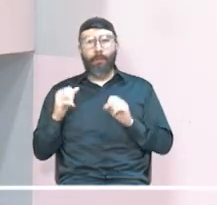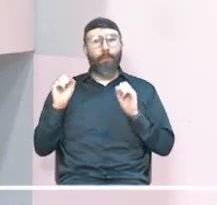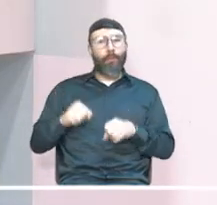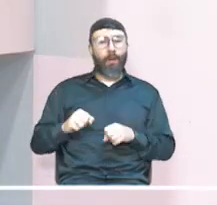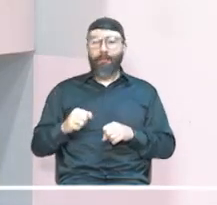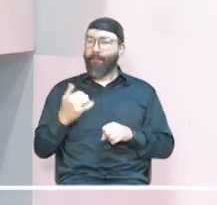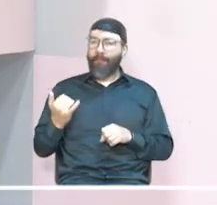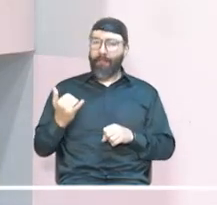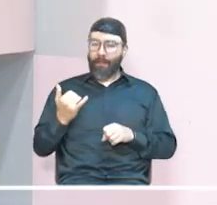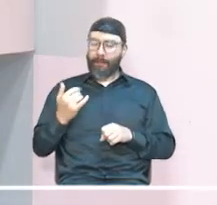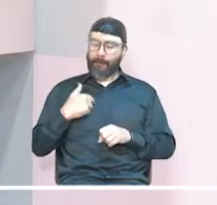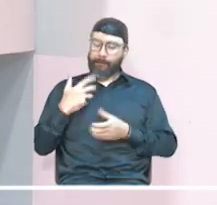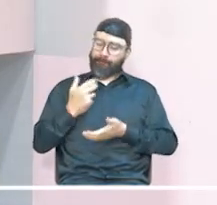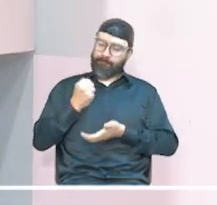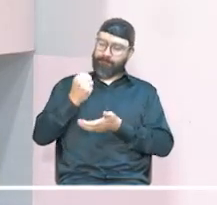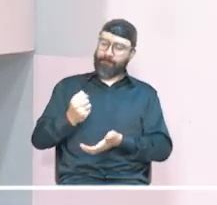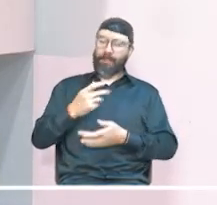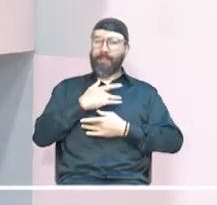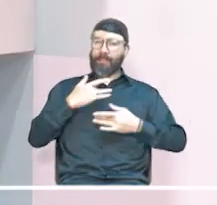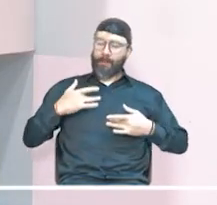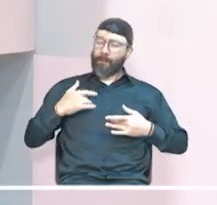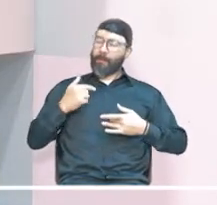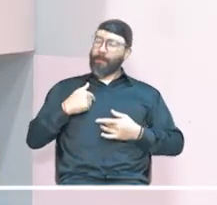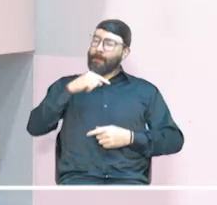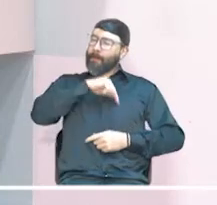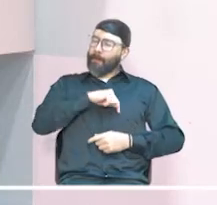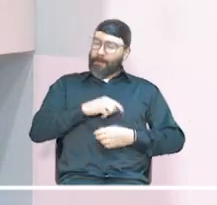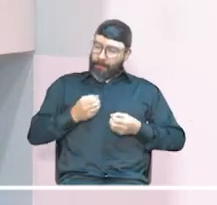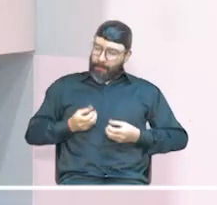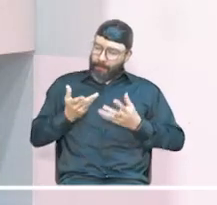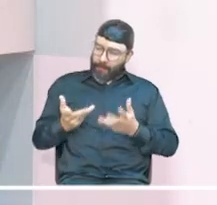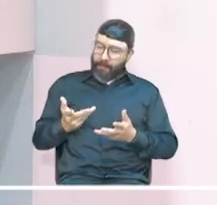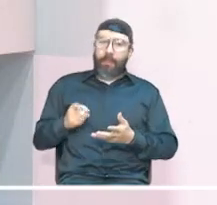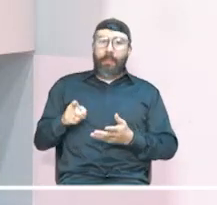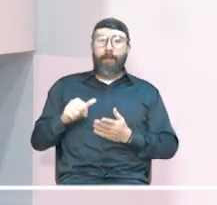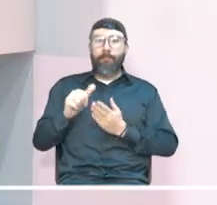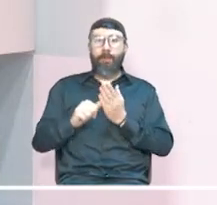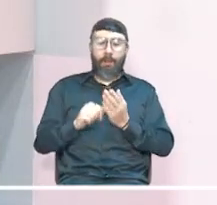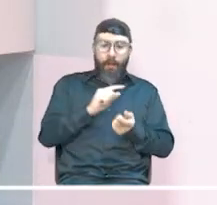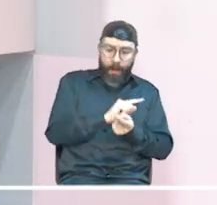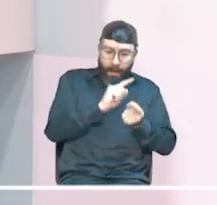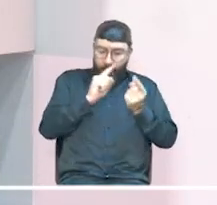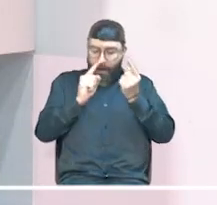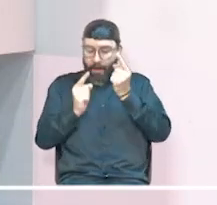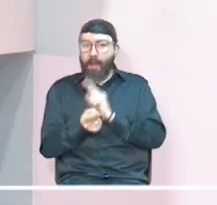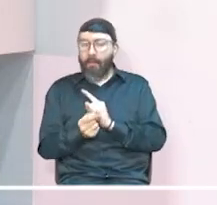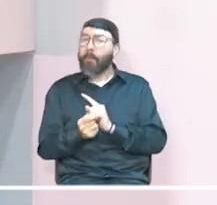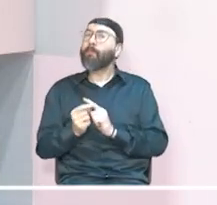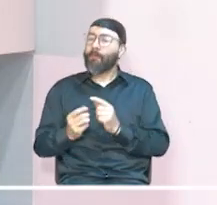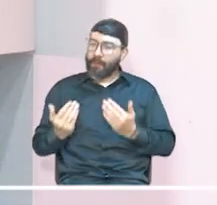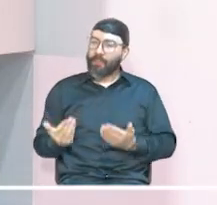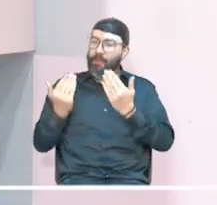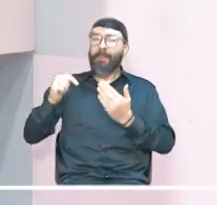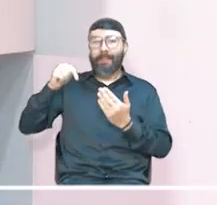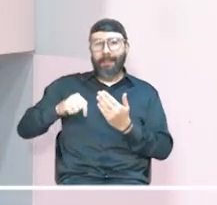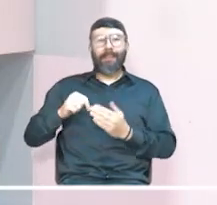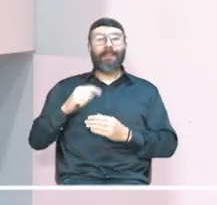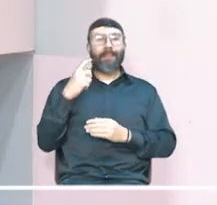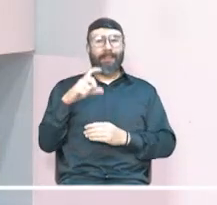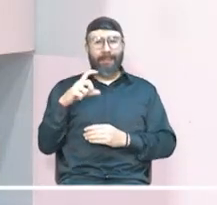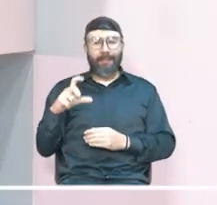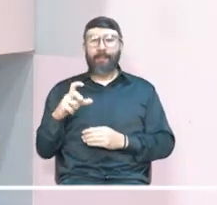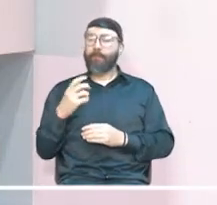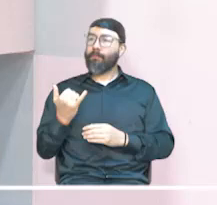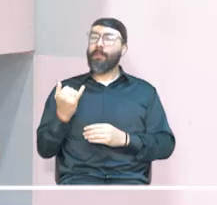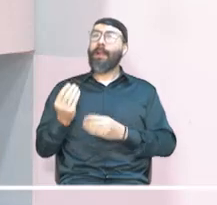nuestra salud y en nuestra alma para ayudarnos a transformar. Programa de transformación, como les decía, se desempeña acá en Chinchiná, lo hacemos con el apoyo